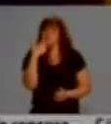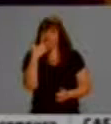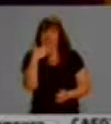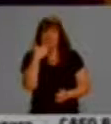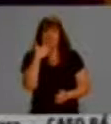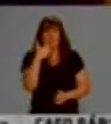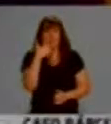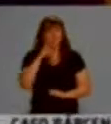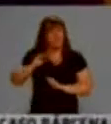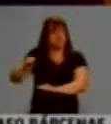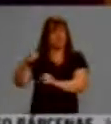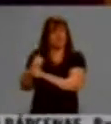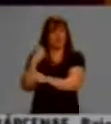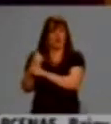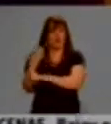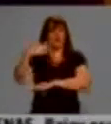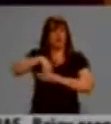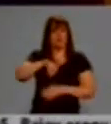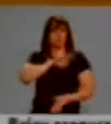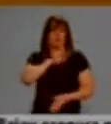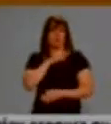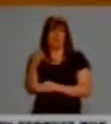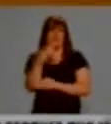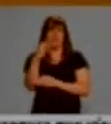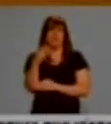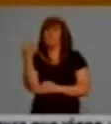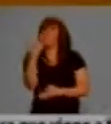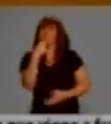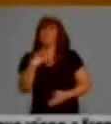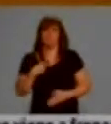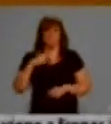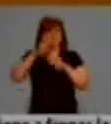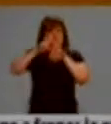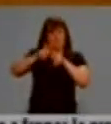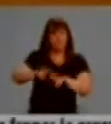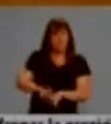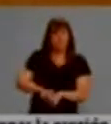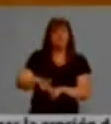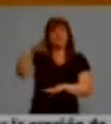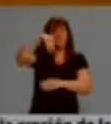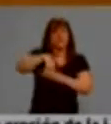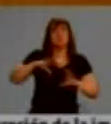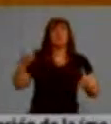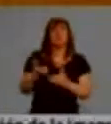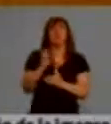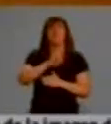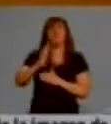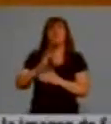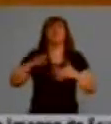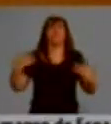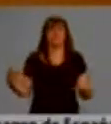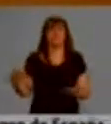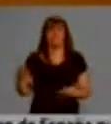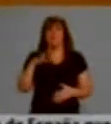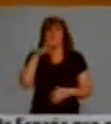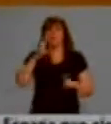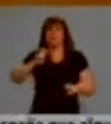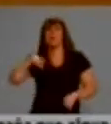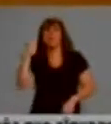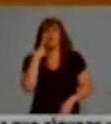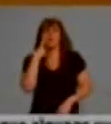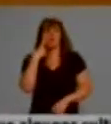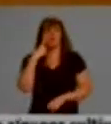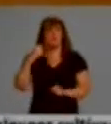señor Bárcenas. Debe decirnos qué investigaciones concretas ha hecho en el seno del partido para descubrir tales